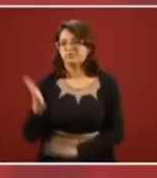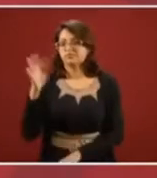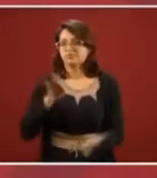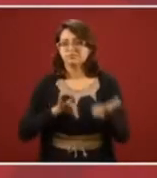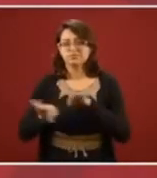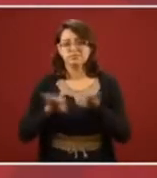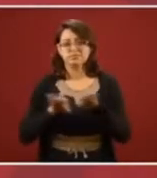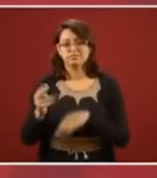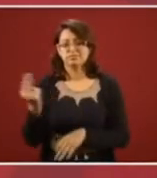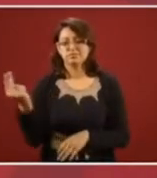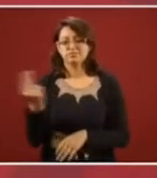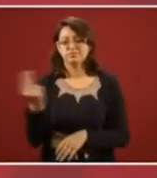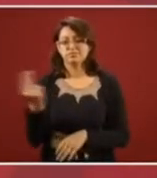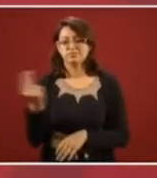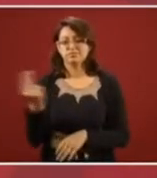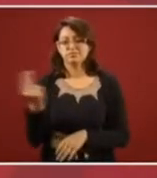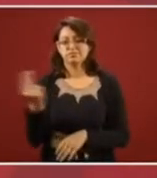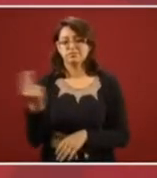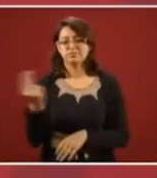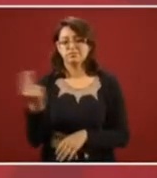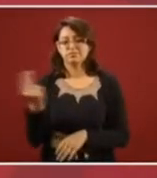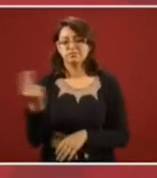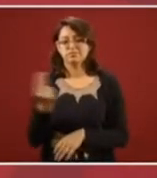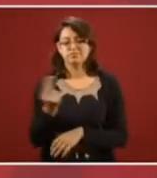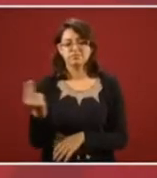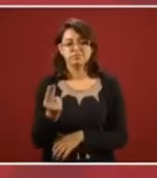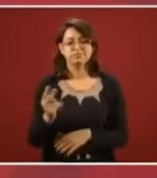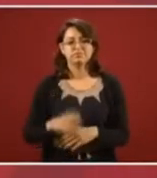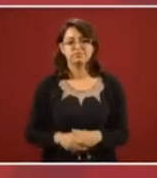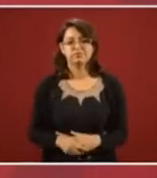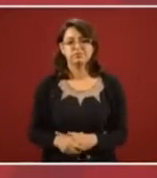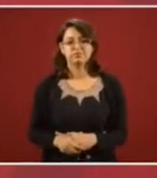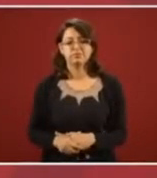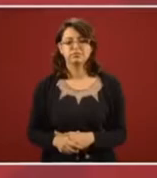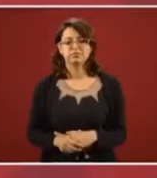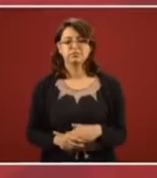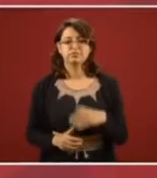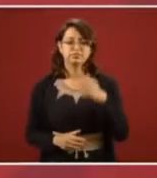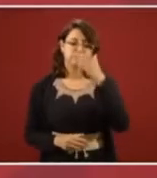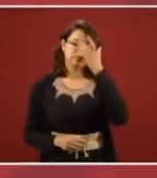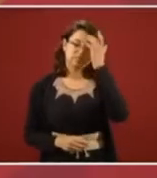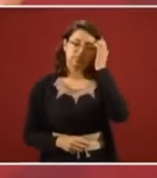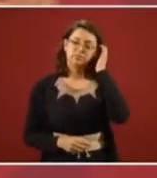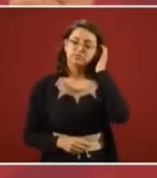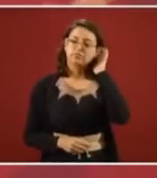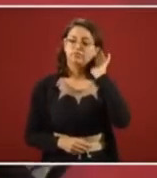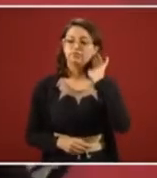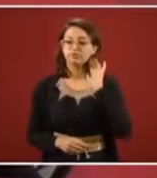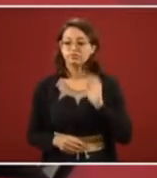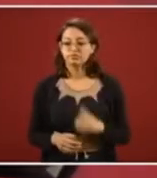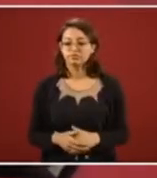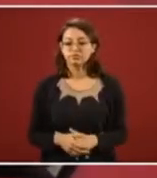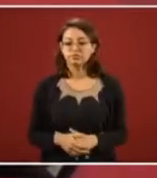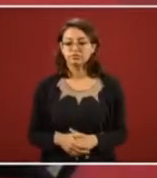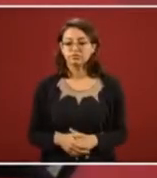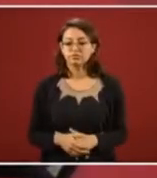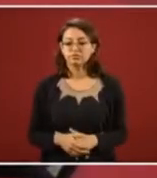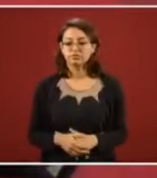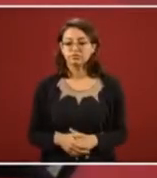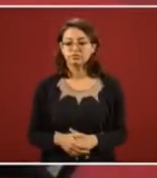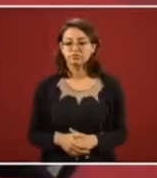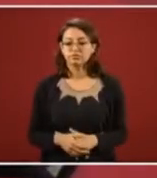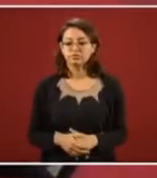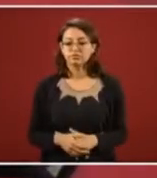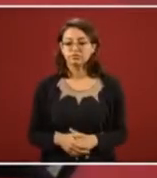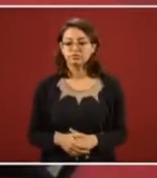pero lo que se está planteando la mente ning y se afecta la alimentación en